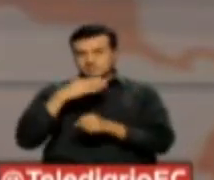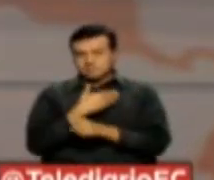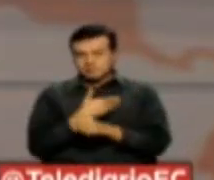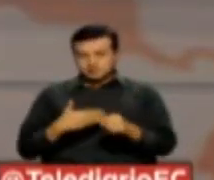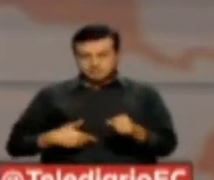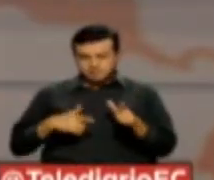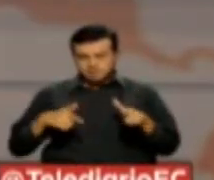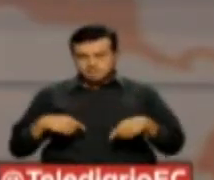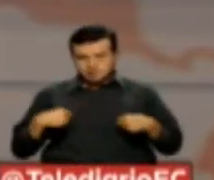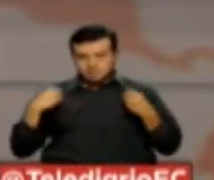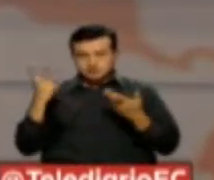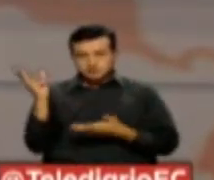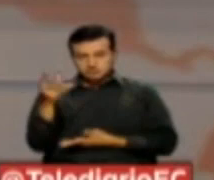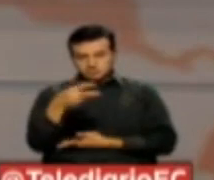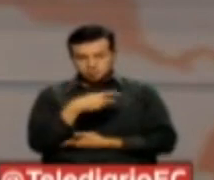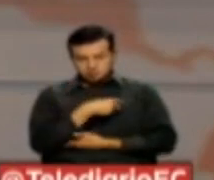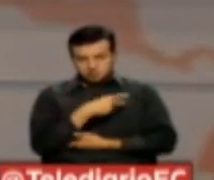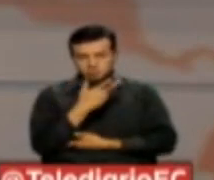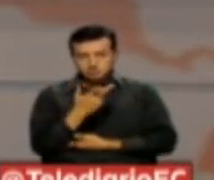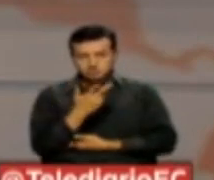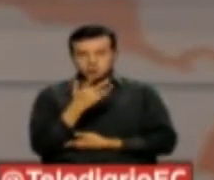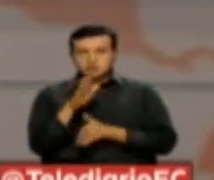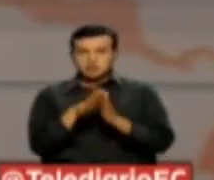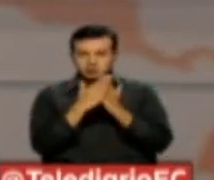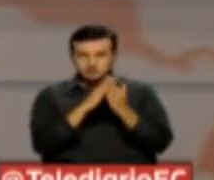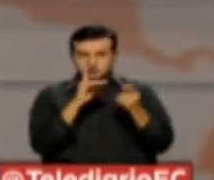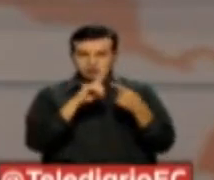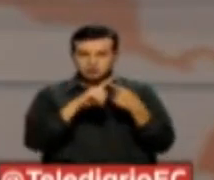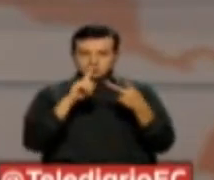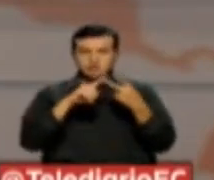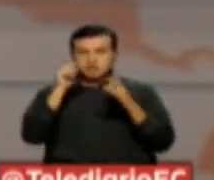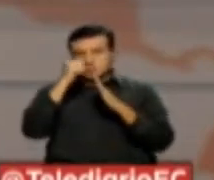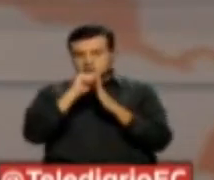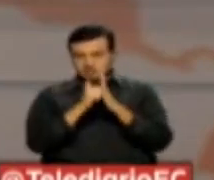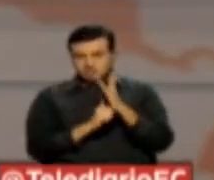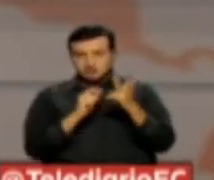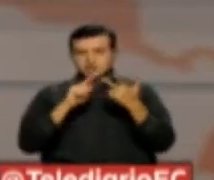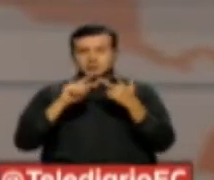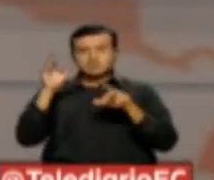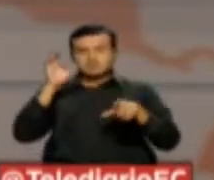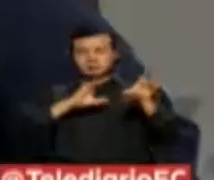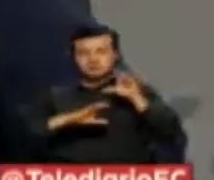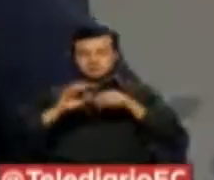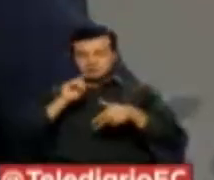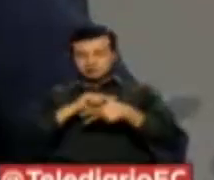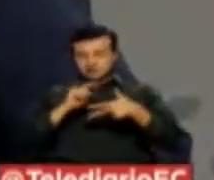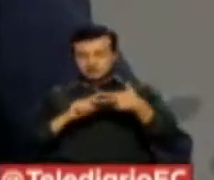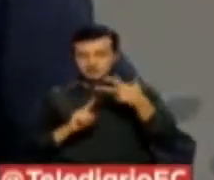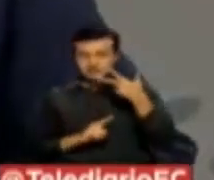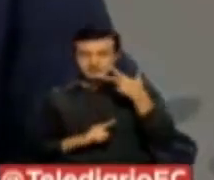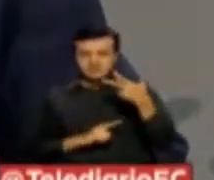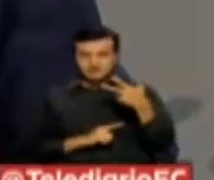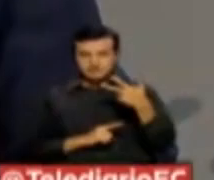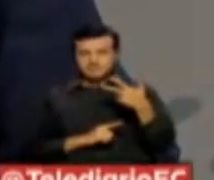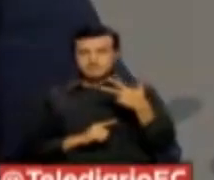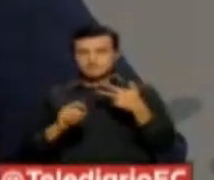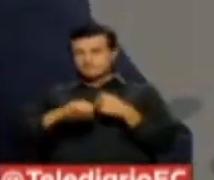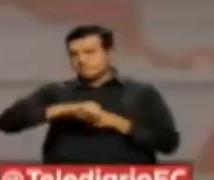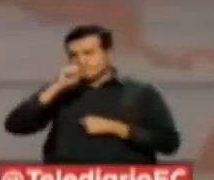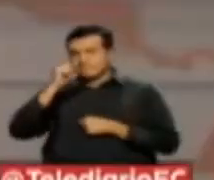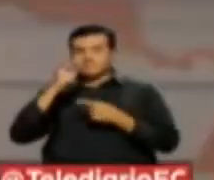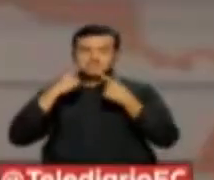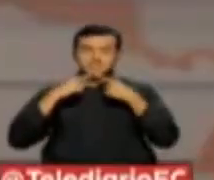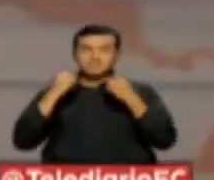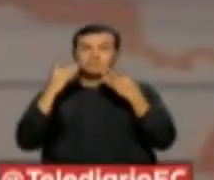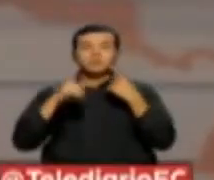lenin moreno y será para la literatura para las artes y para las 100 pero los los los ganadores se